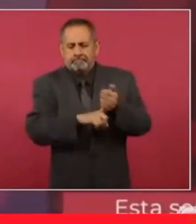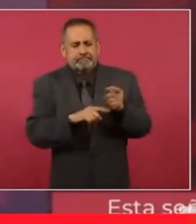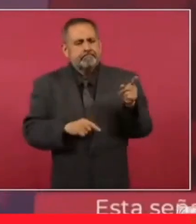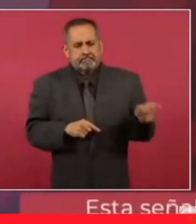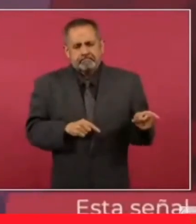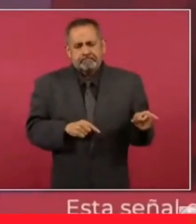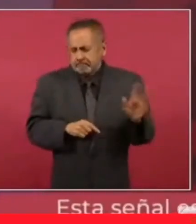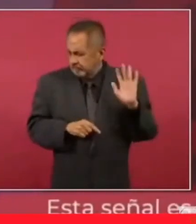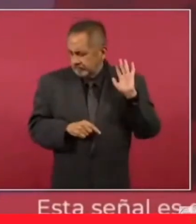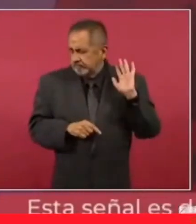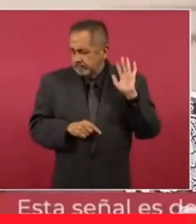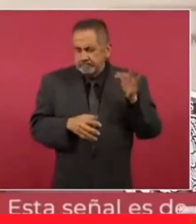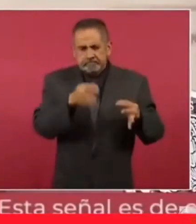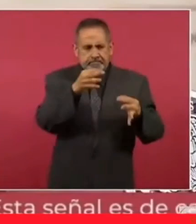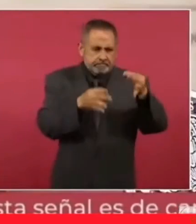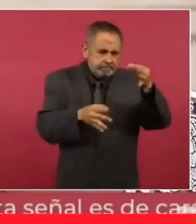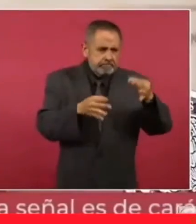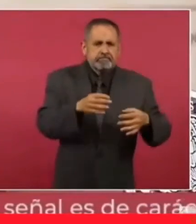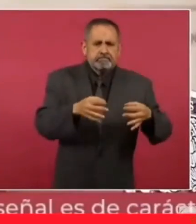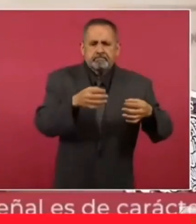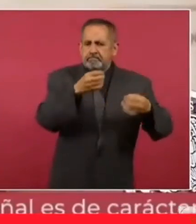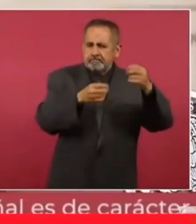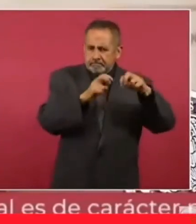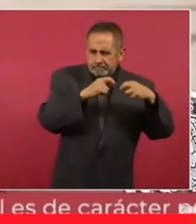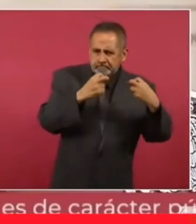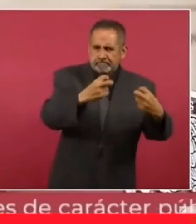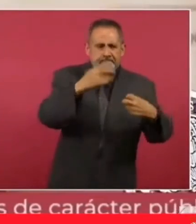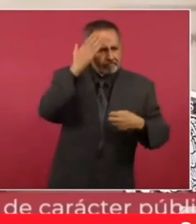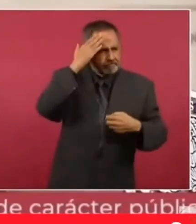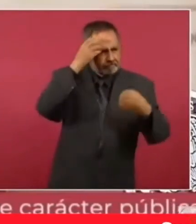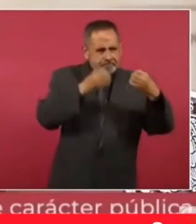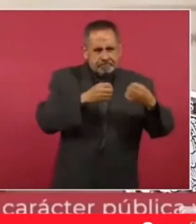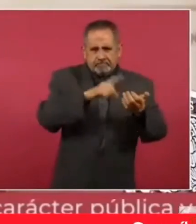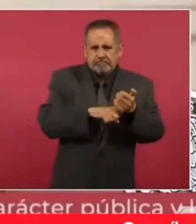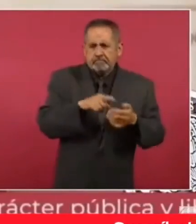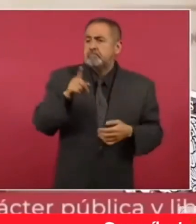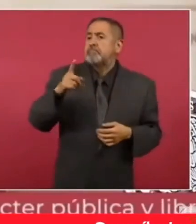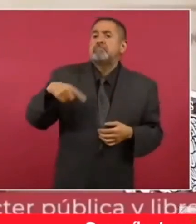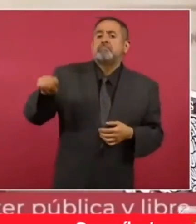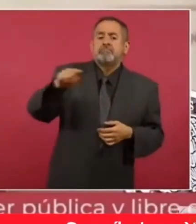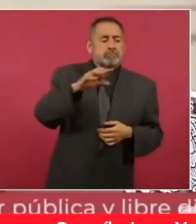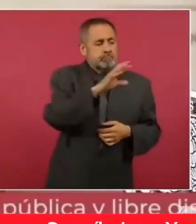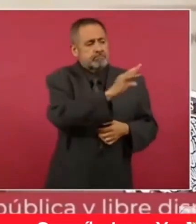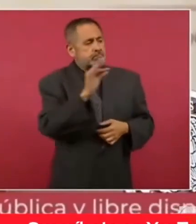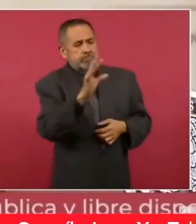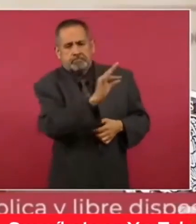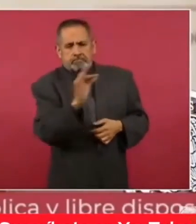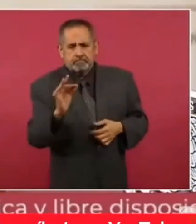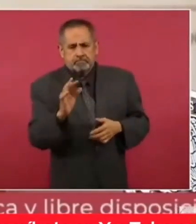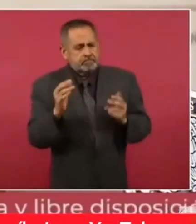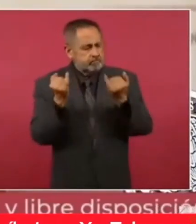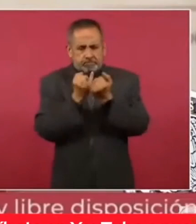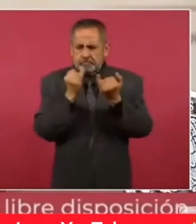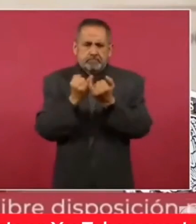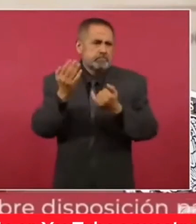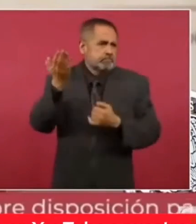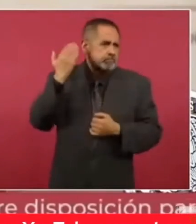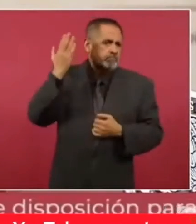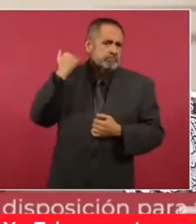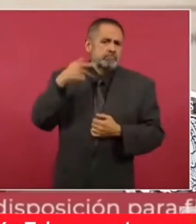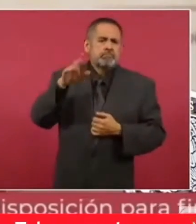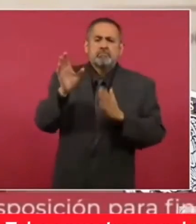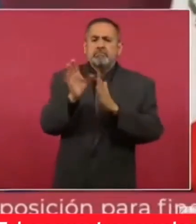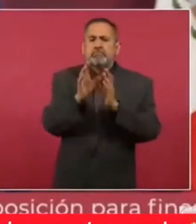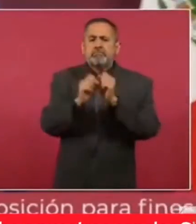ministros magistrados jueces cómo era de acuerdo a la constitución